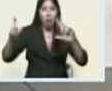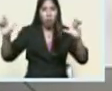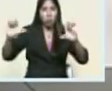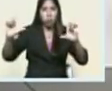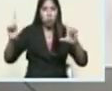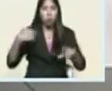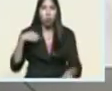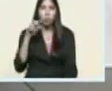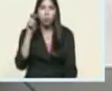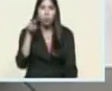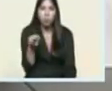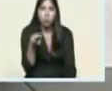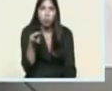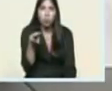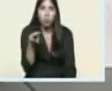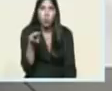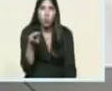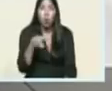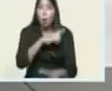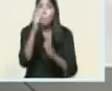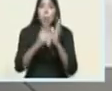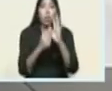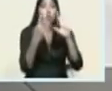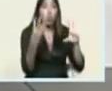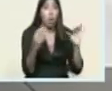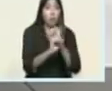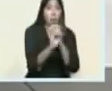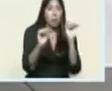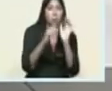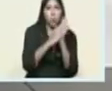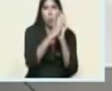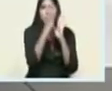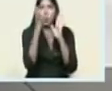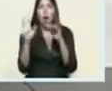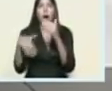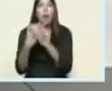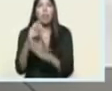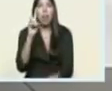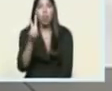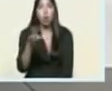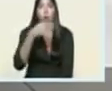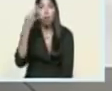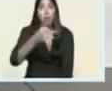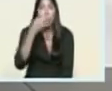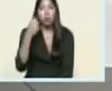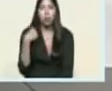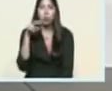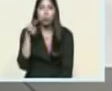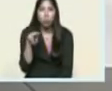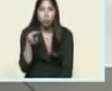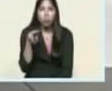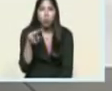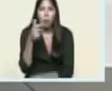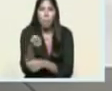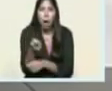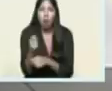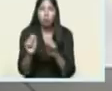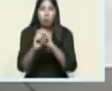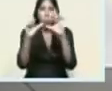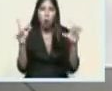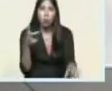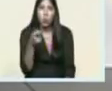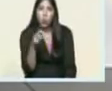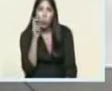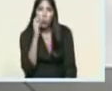completo, desde las 9 de la mañana hasta las 2 de la tarde aproximadamente. El debate que ha dado